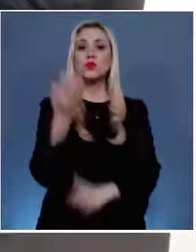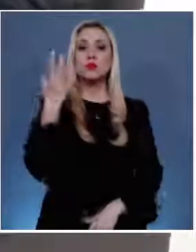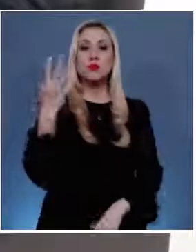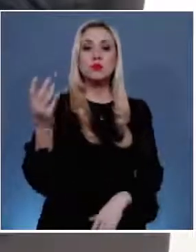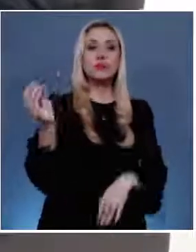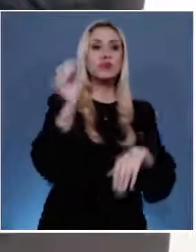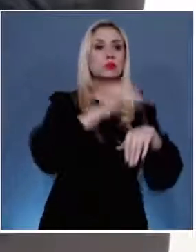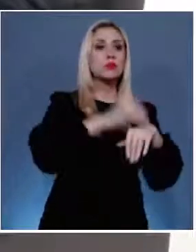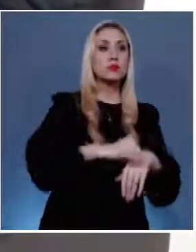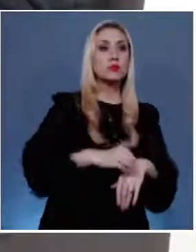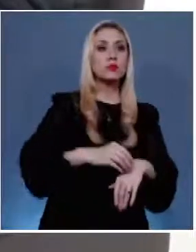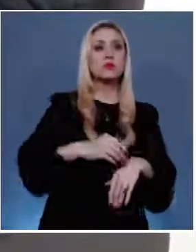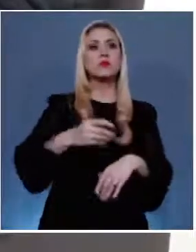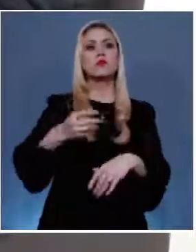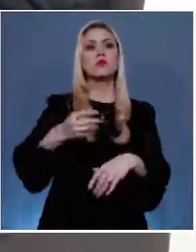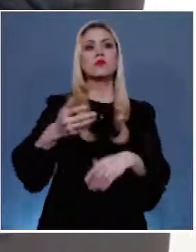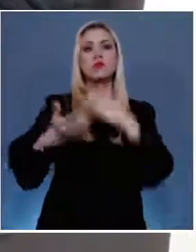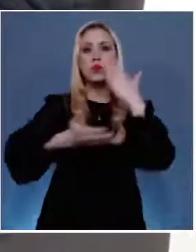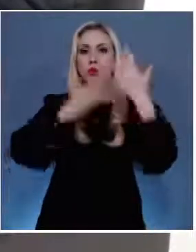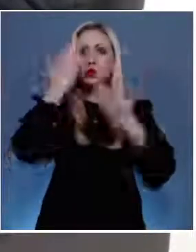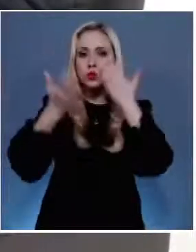para por grupos,